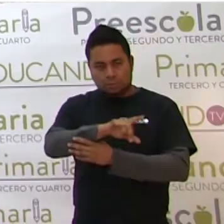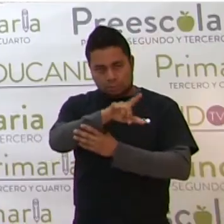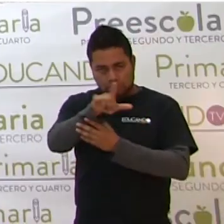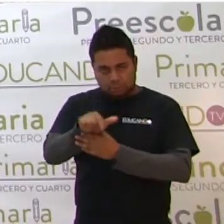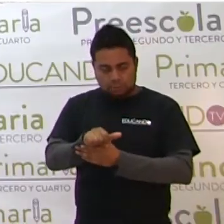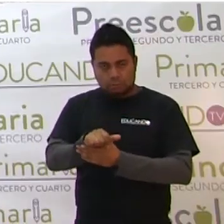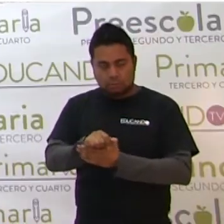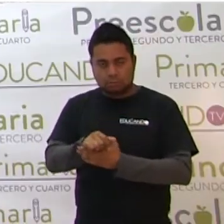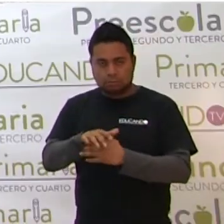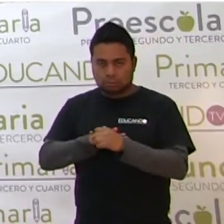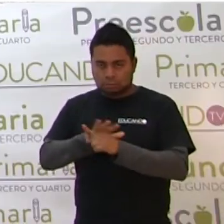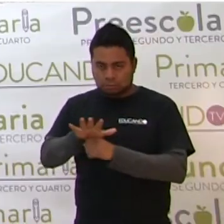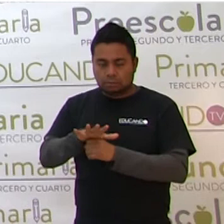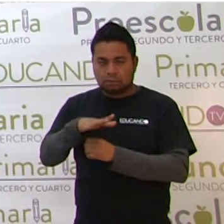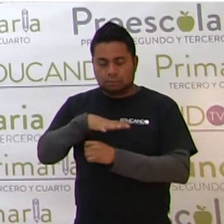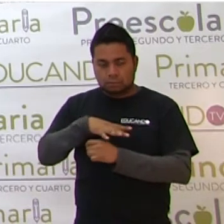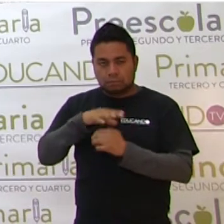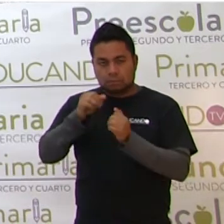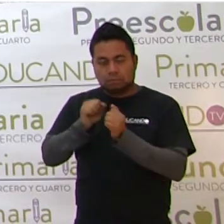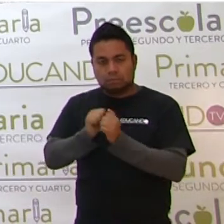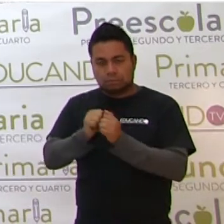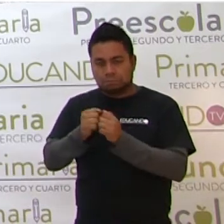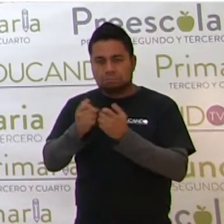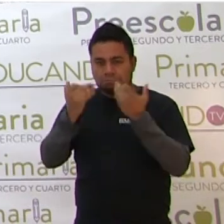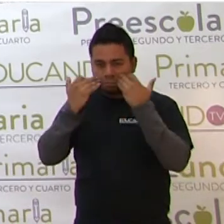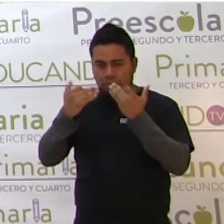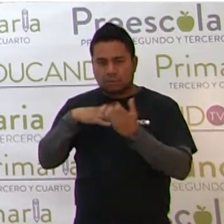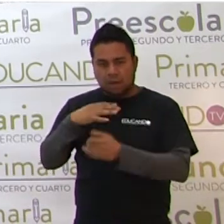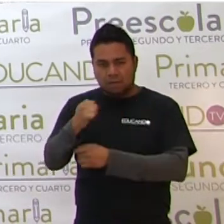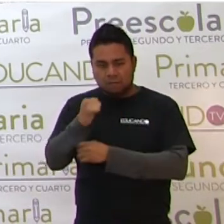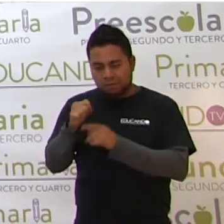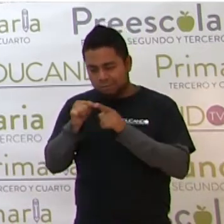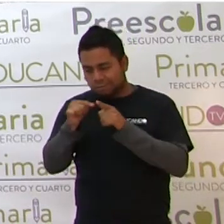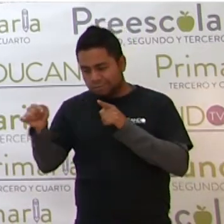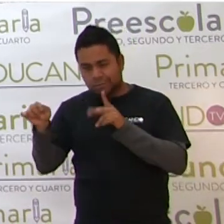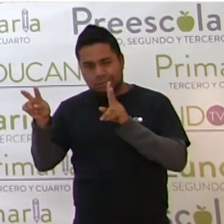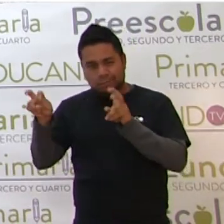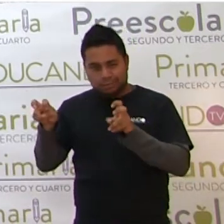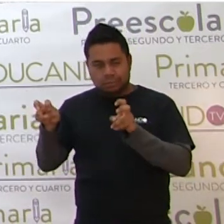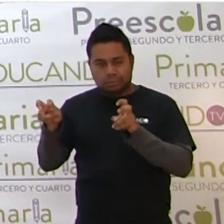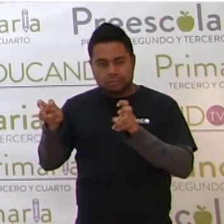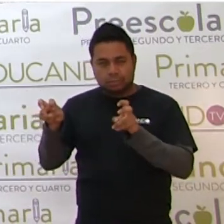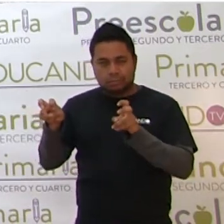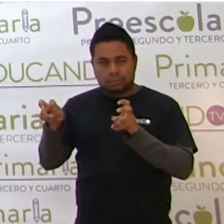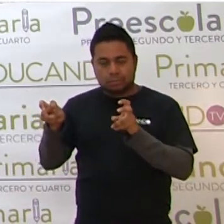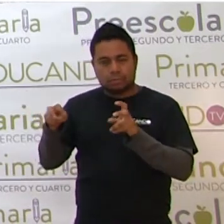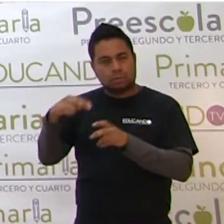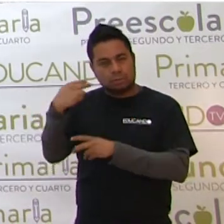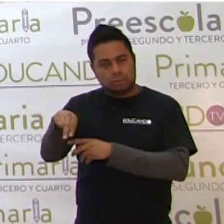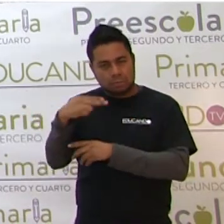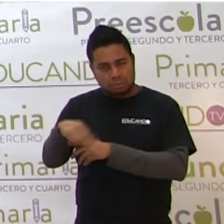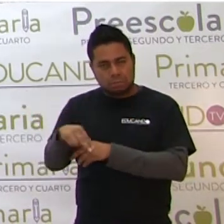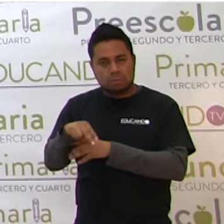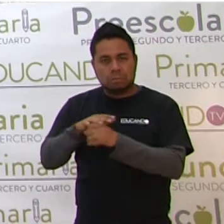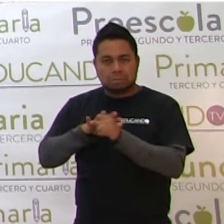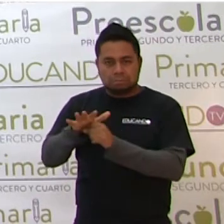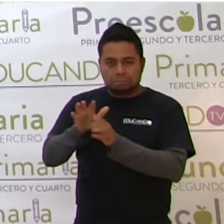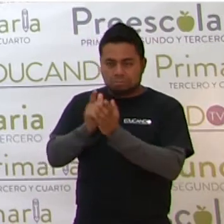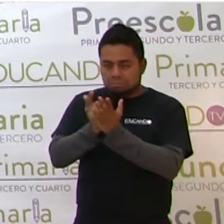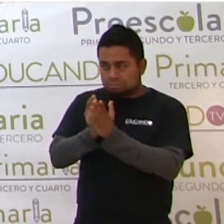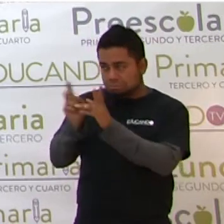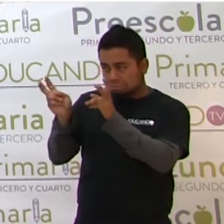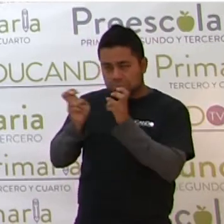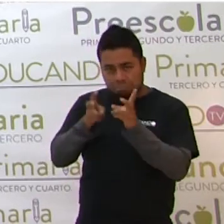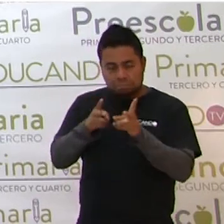Posteriormente vamos a ver ahí con las letras más recalcadas el título, de dónde estamos sacando el tema. En